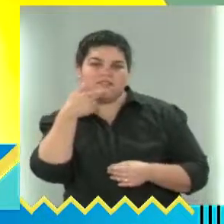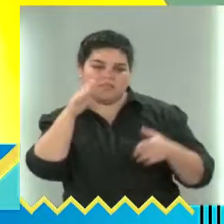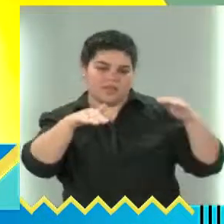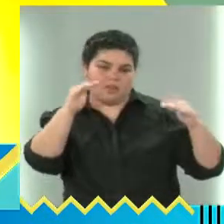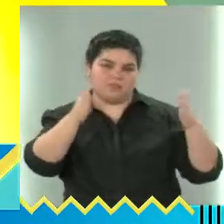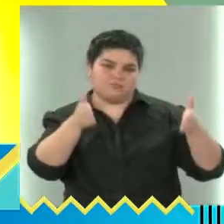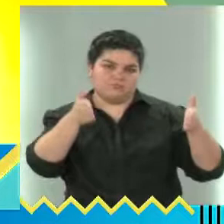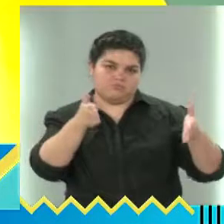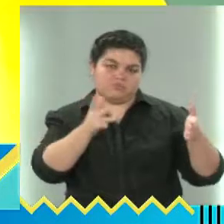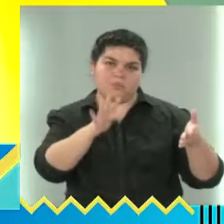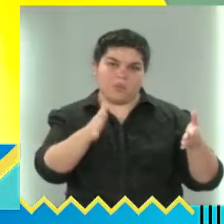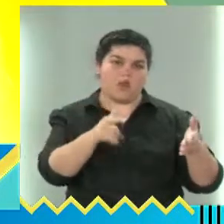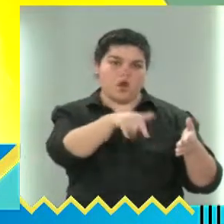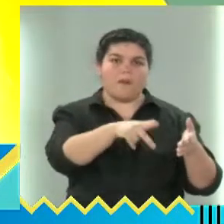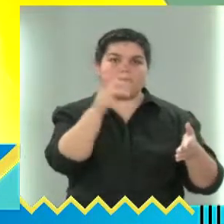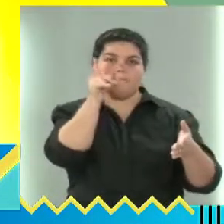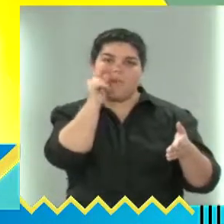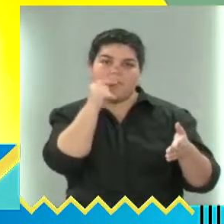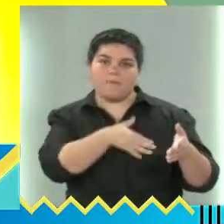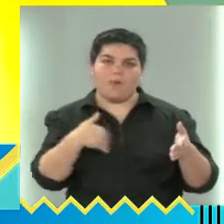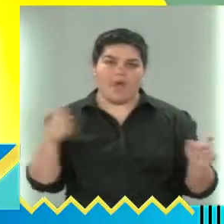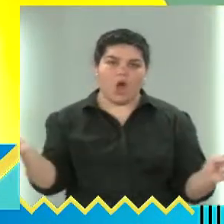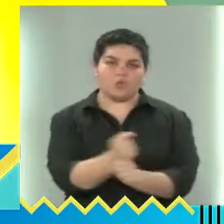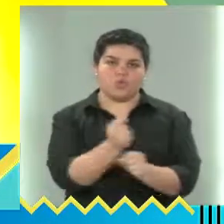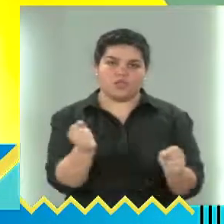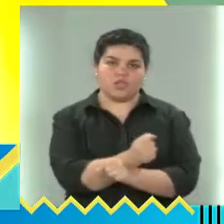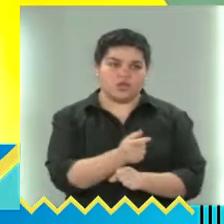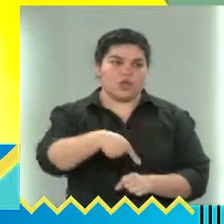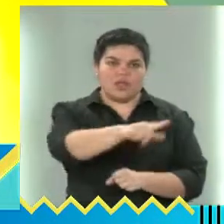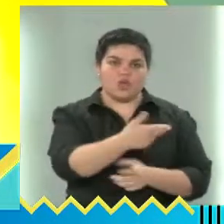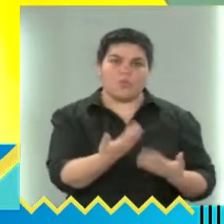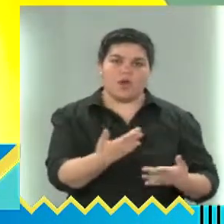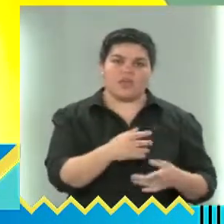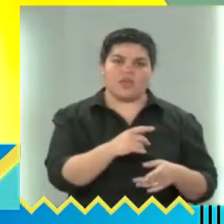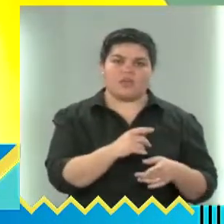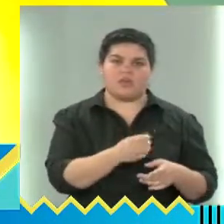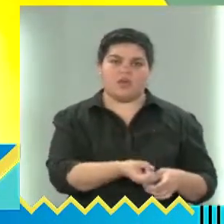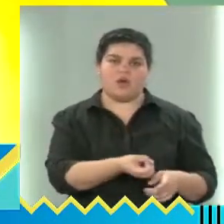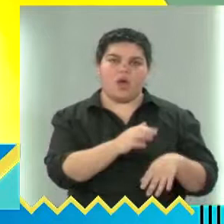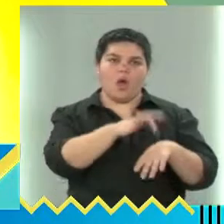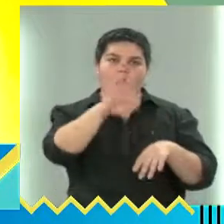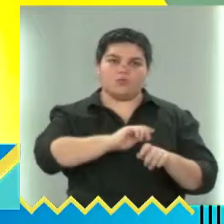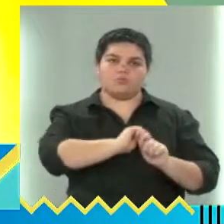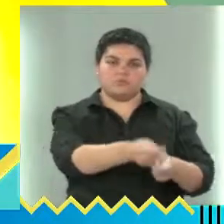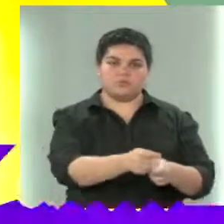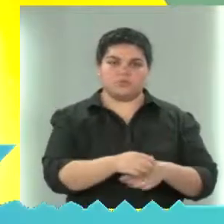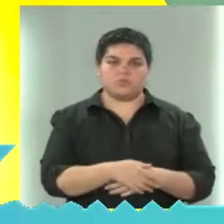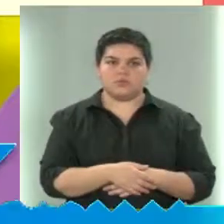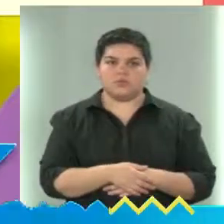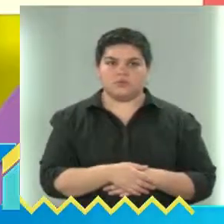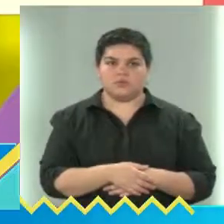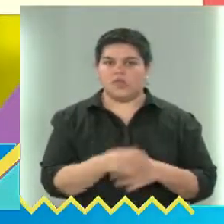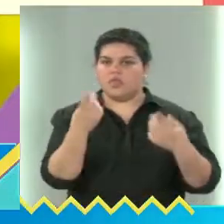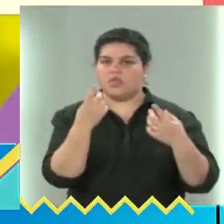donar sangre. En el centro regional hemos hecho una extensión tenemos un horario extendido distinto como eran